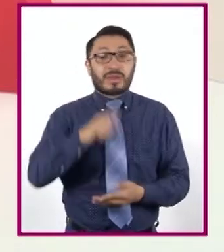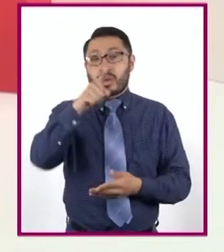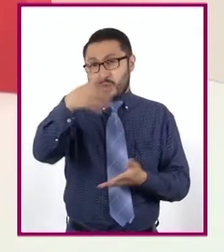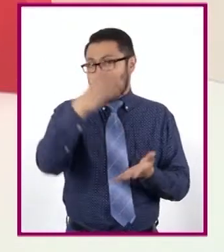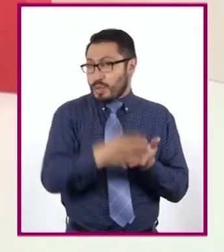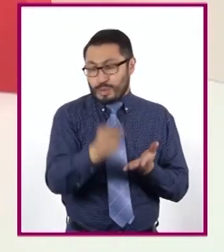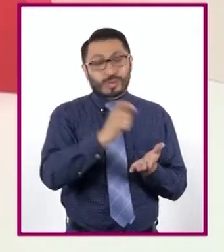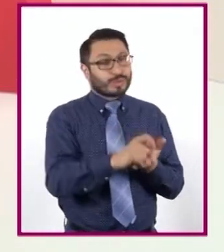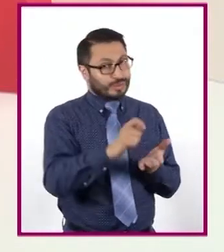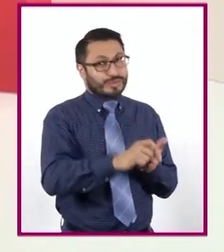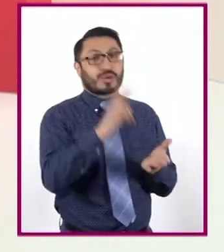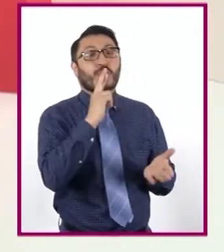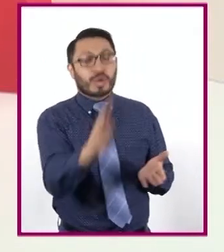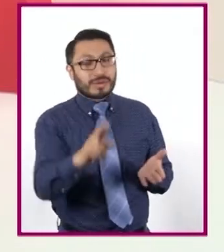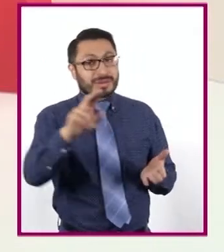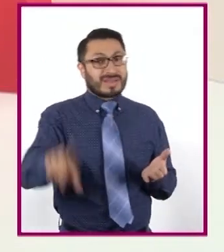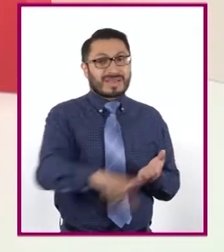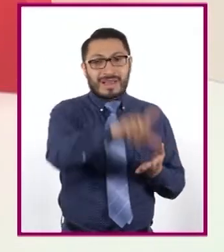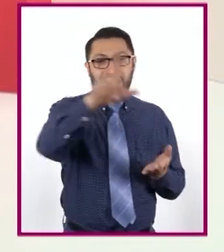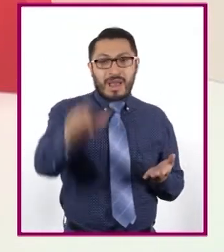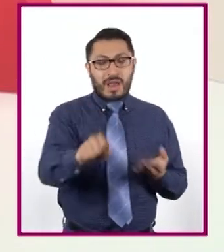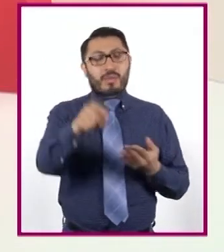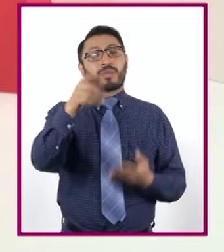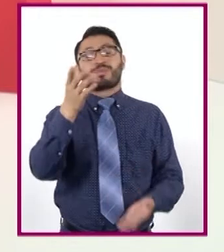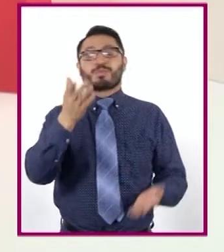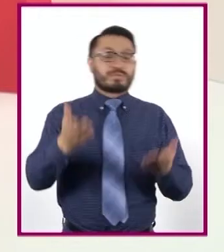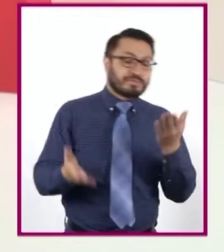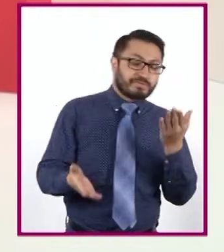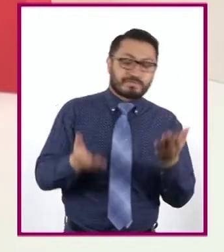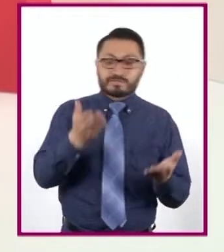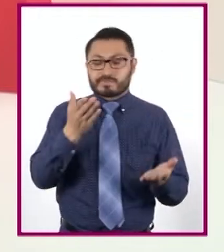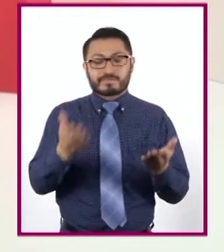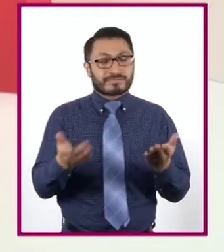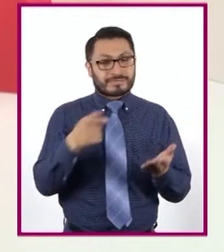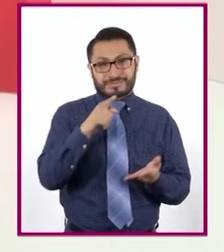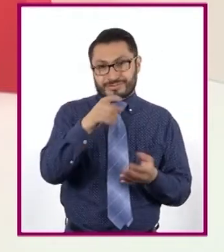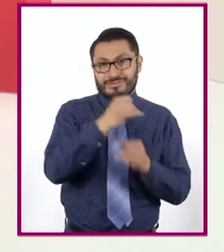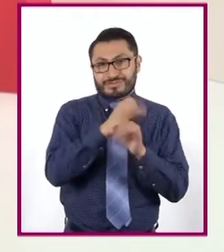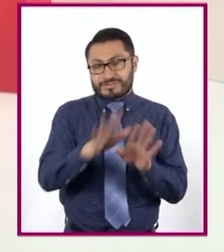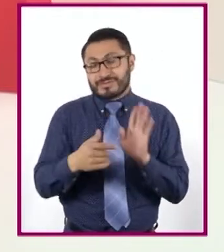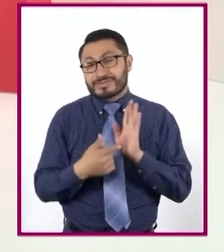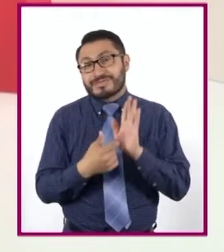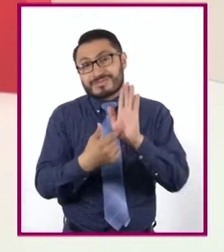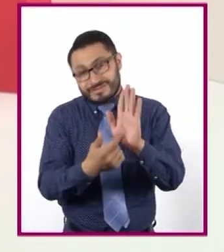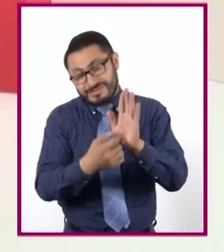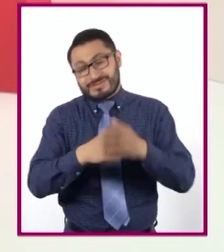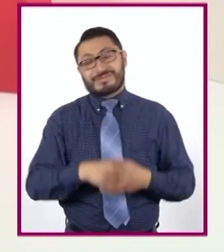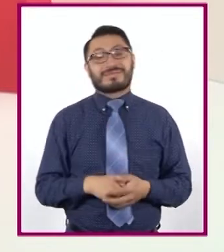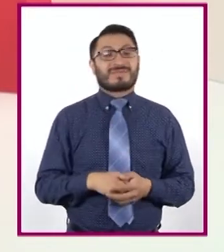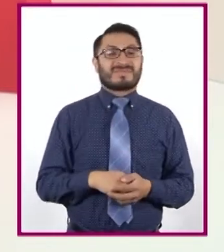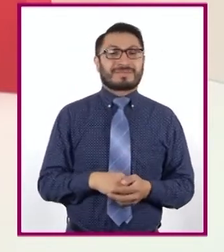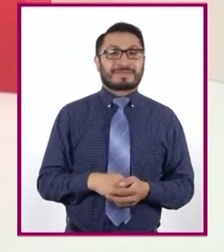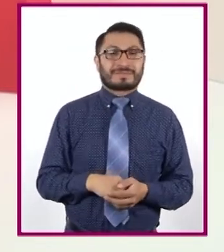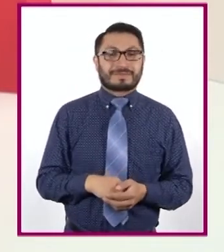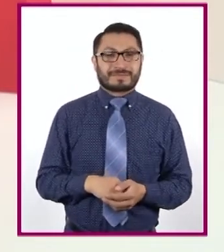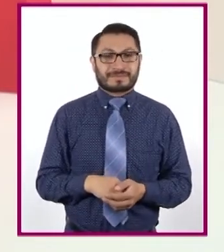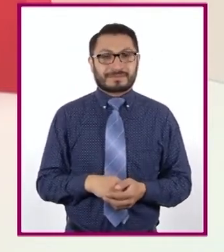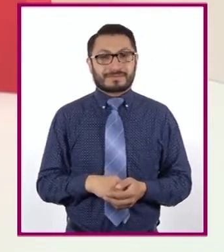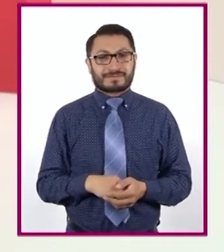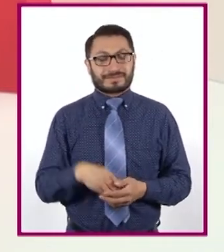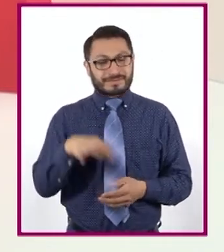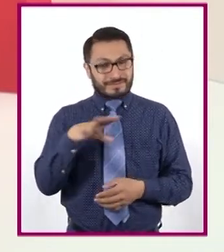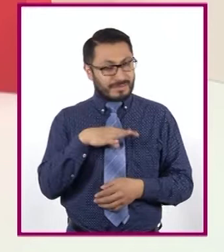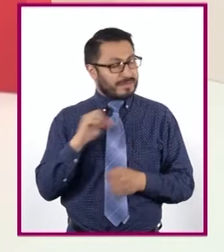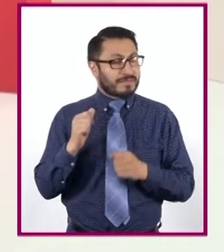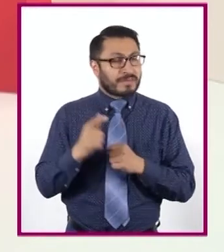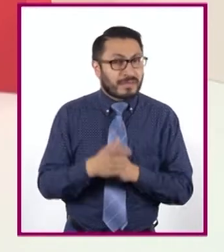su cuaderno y al terminar, contrasten la información presentada a continuación con sus respuestas. Hay un